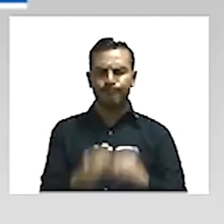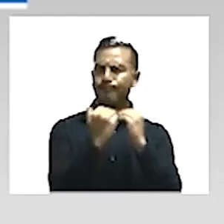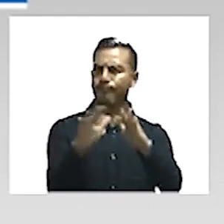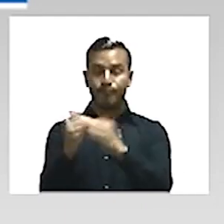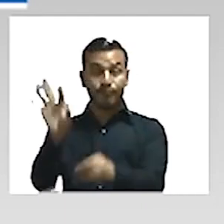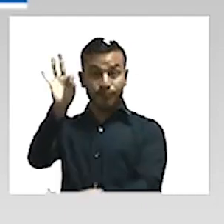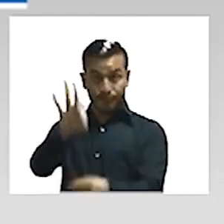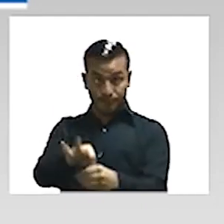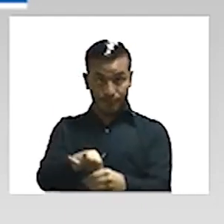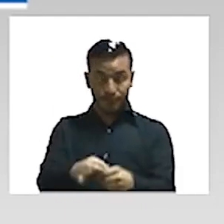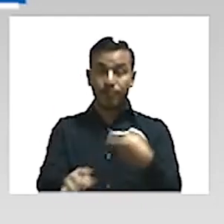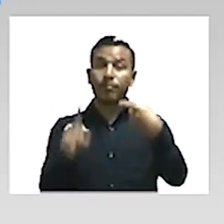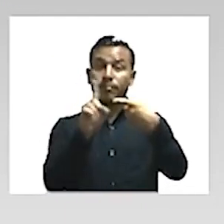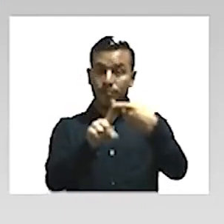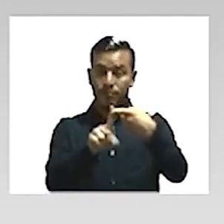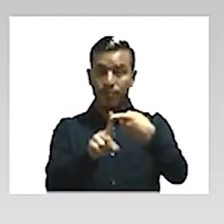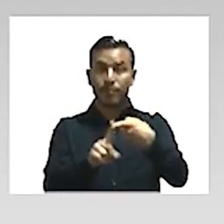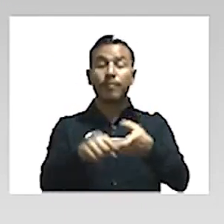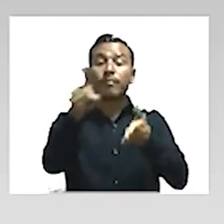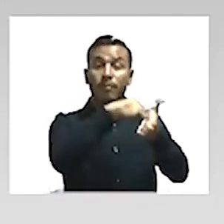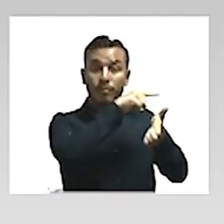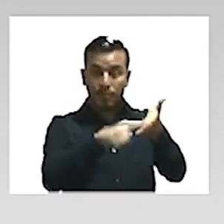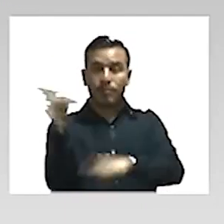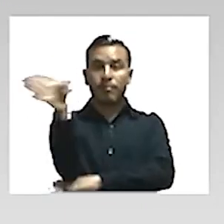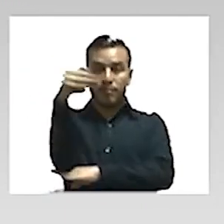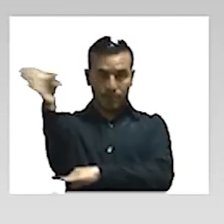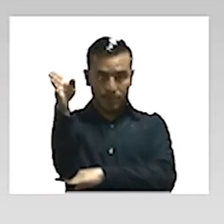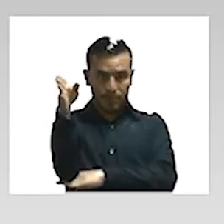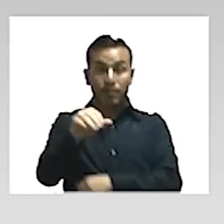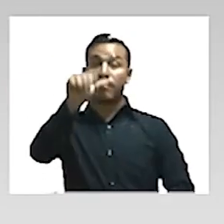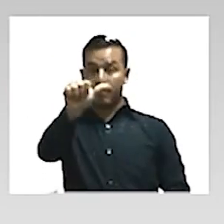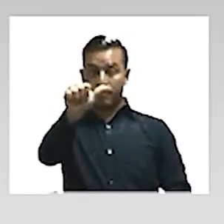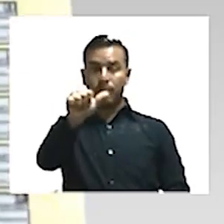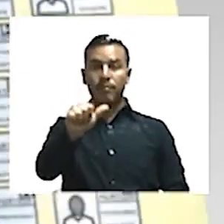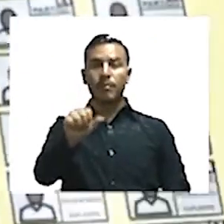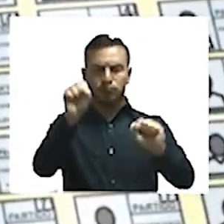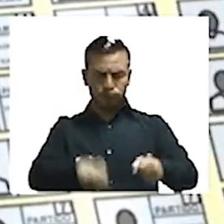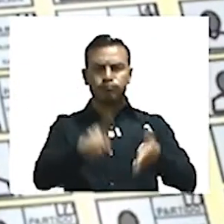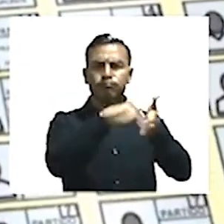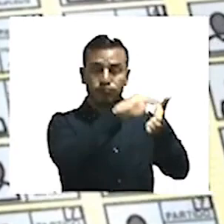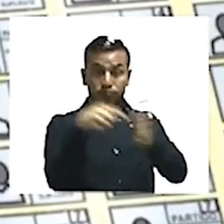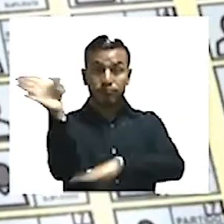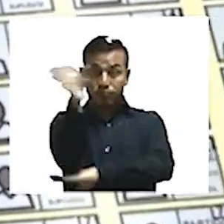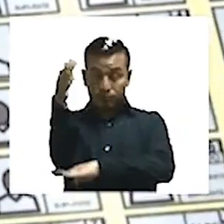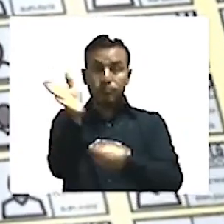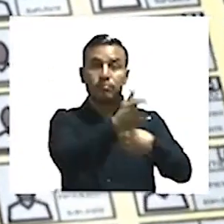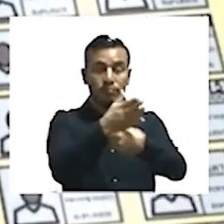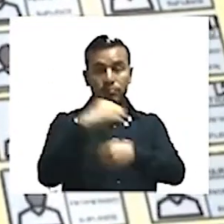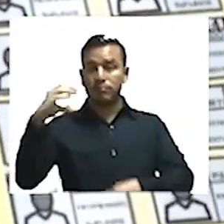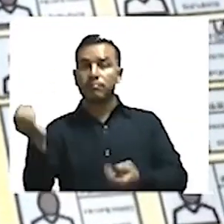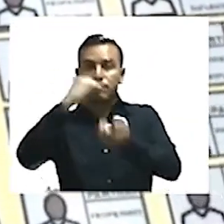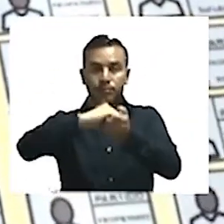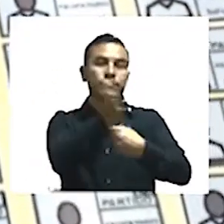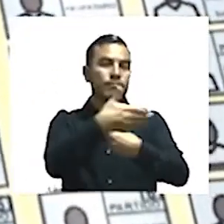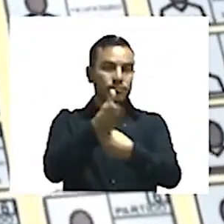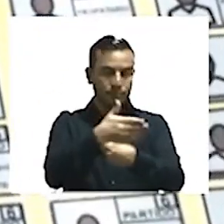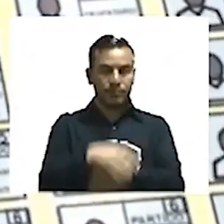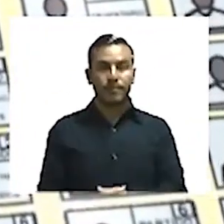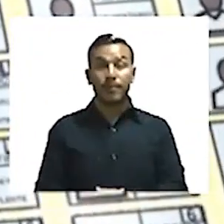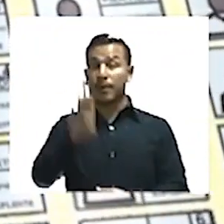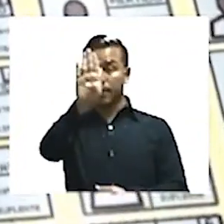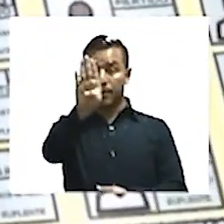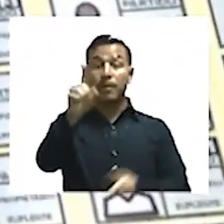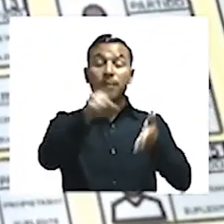únicamente selecciona la bandera del partido de su preferencia lo que representa un voto entero en pocas palabras